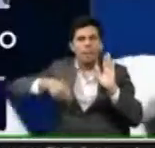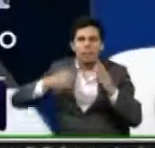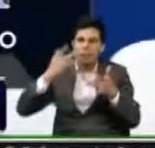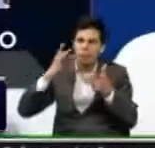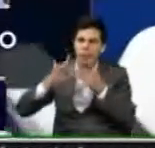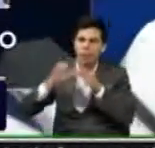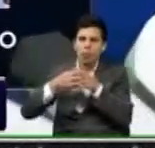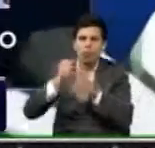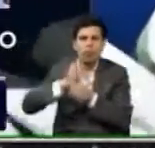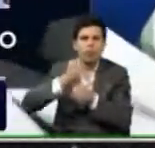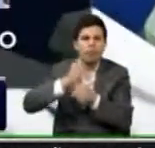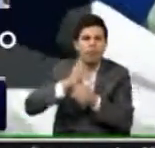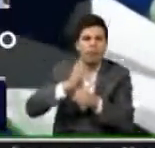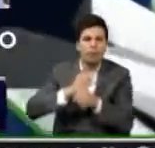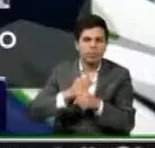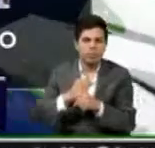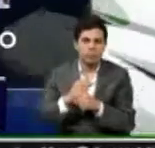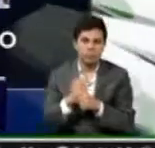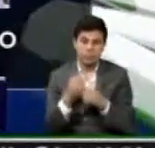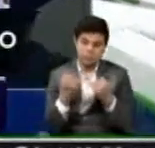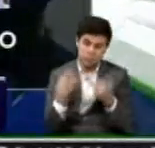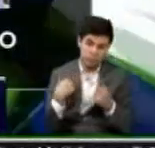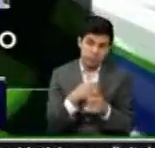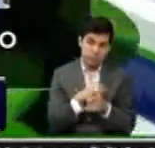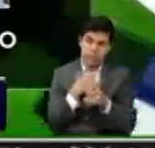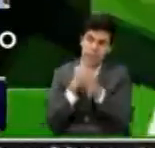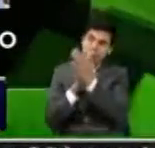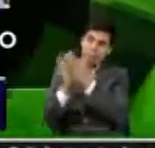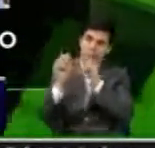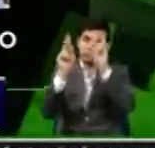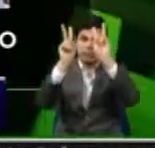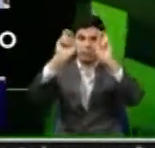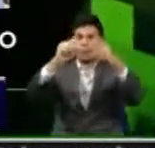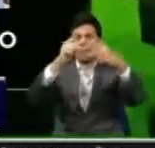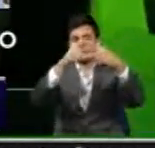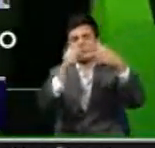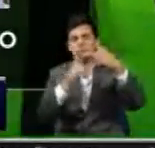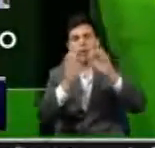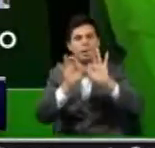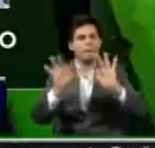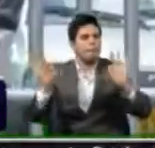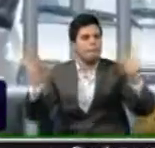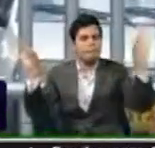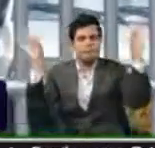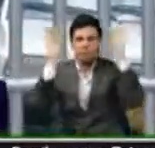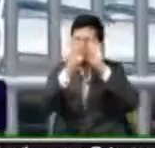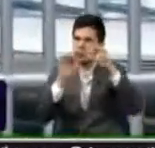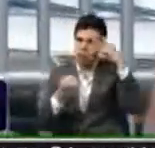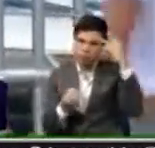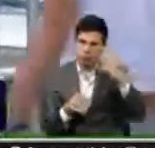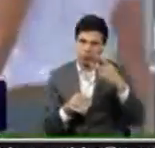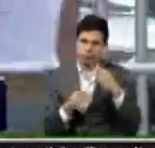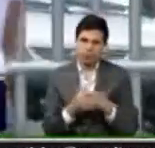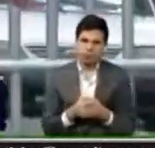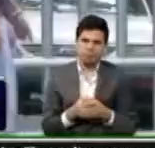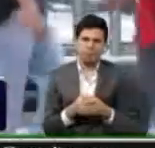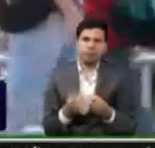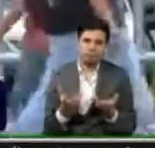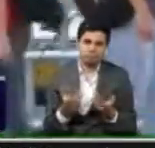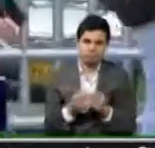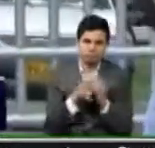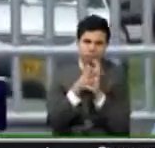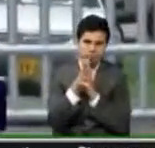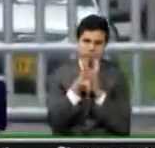trabajo dos temas de gran relevancia para la comunidad universitaria como lo son la